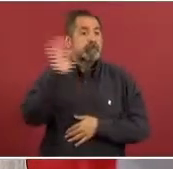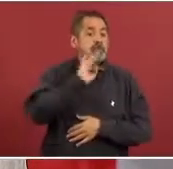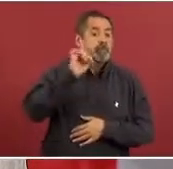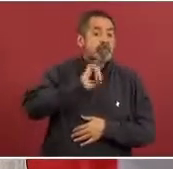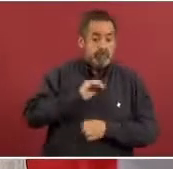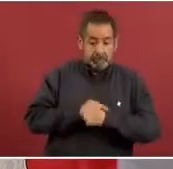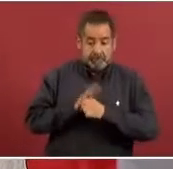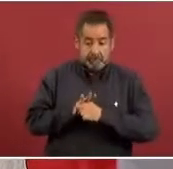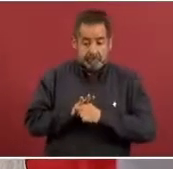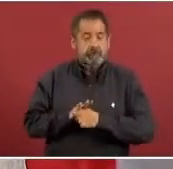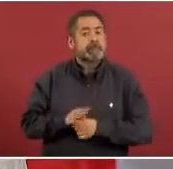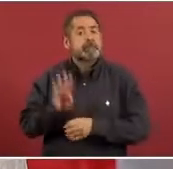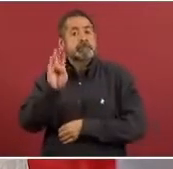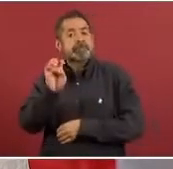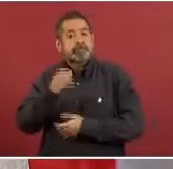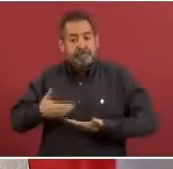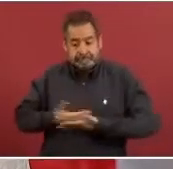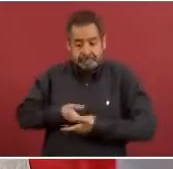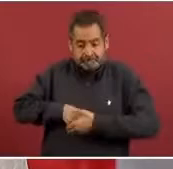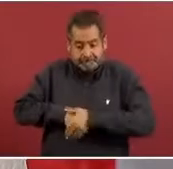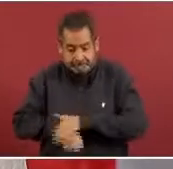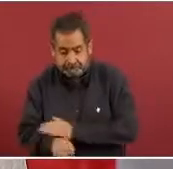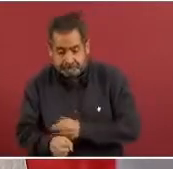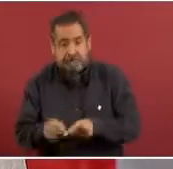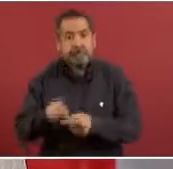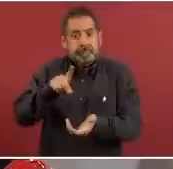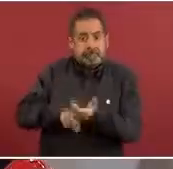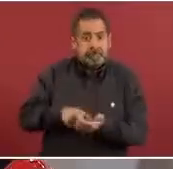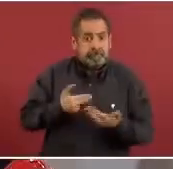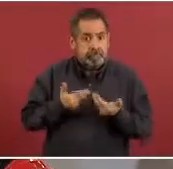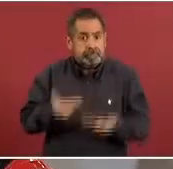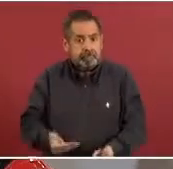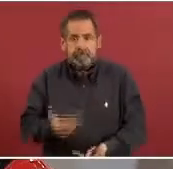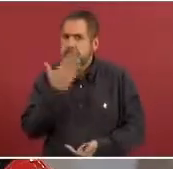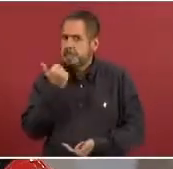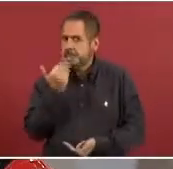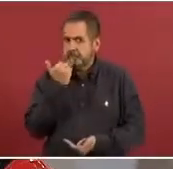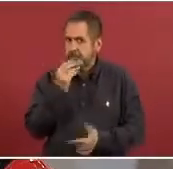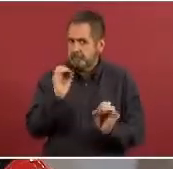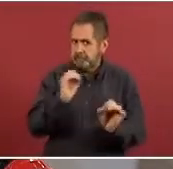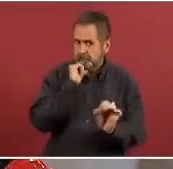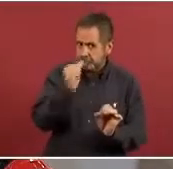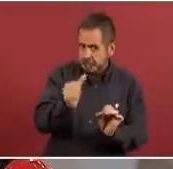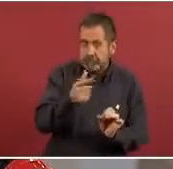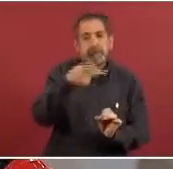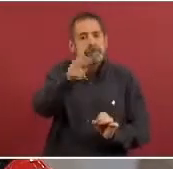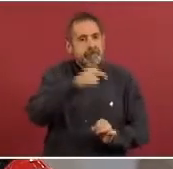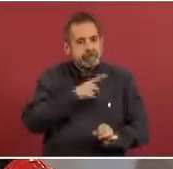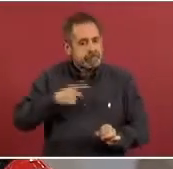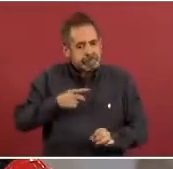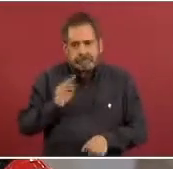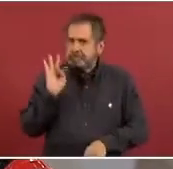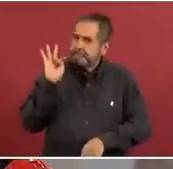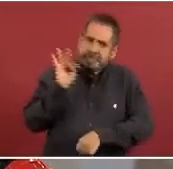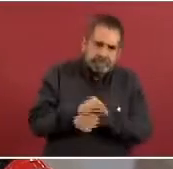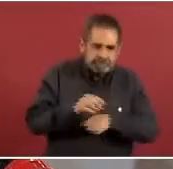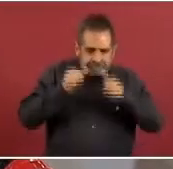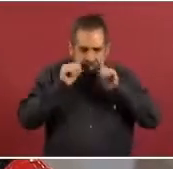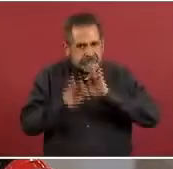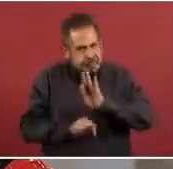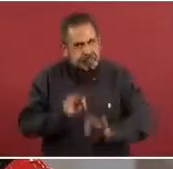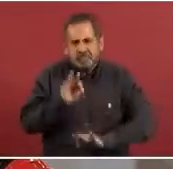con coronavirus. Pero las medidas de prevención deben implementarse inmediatamente después